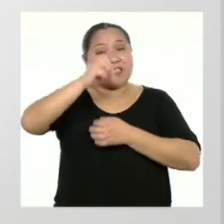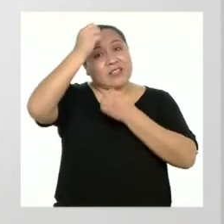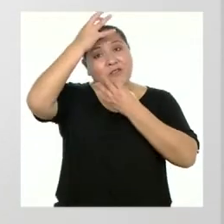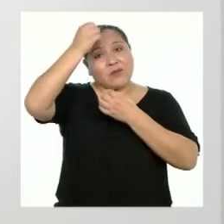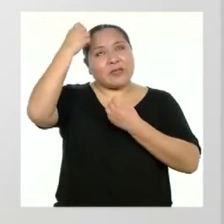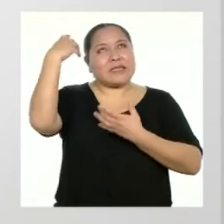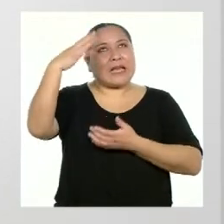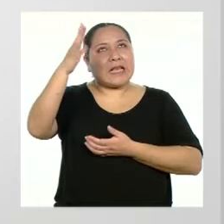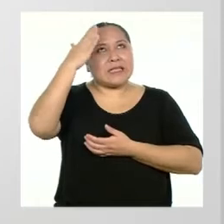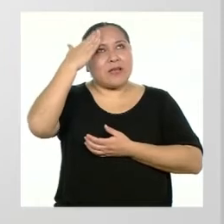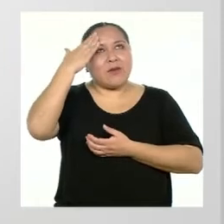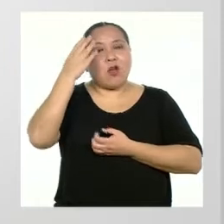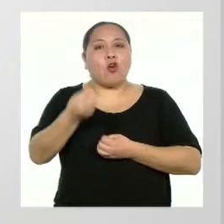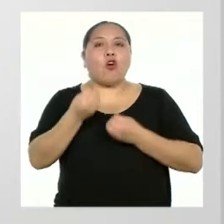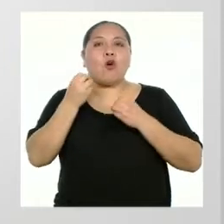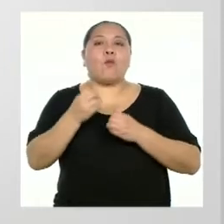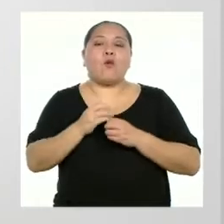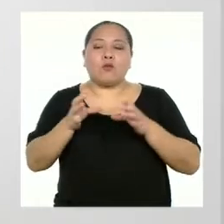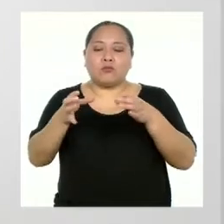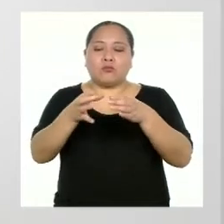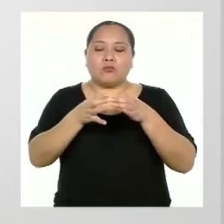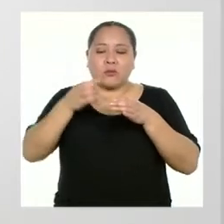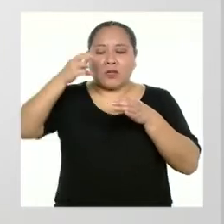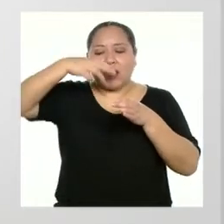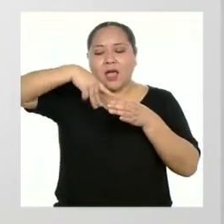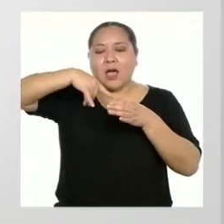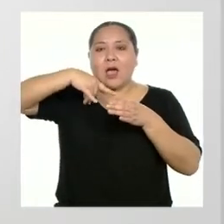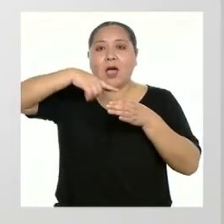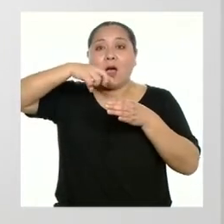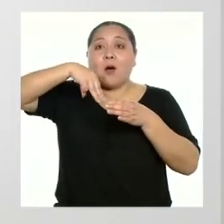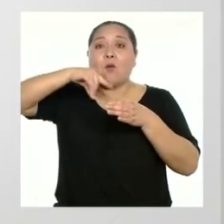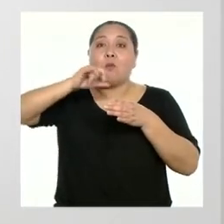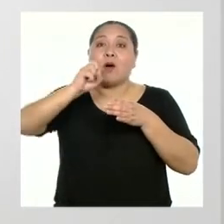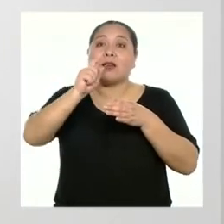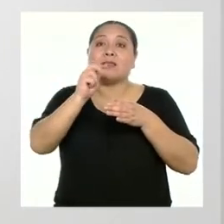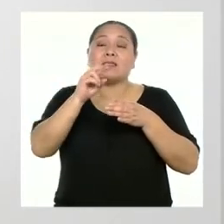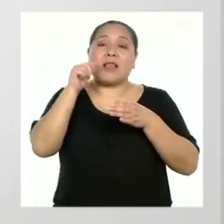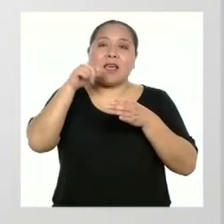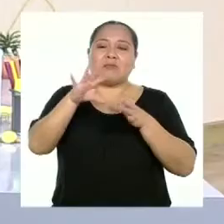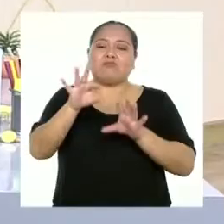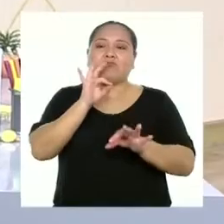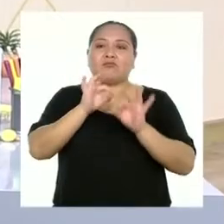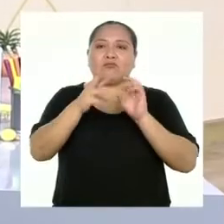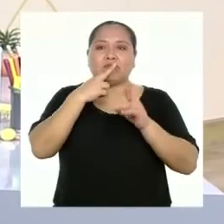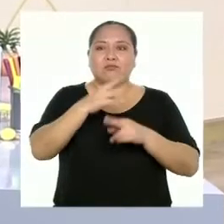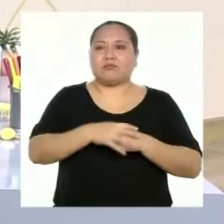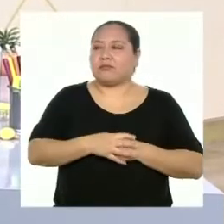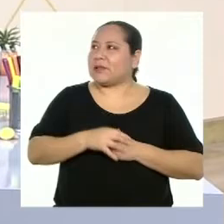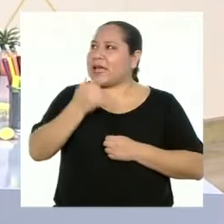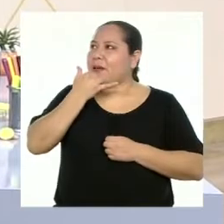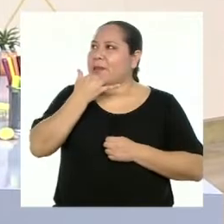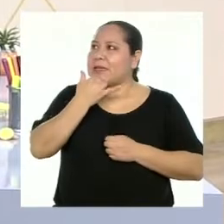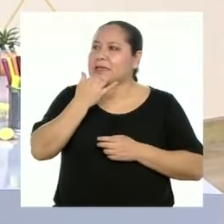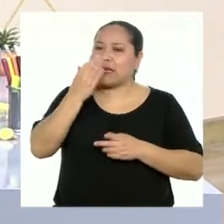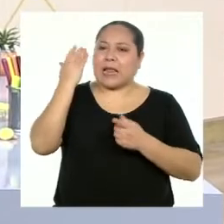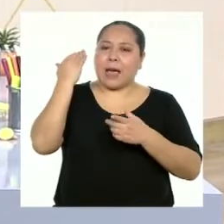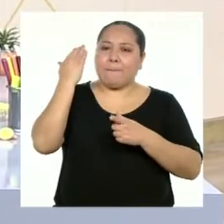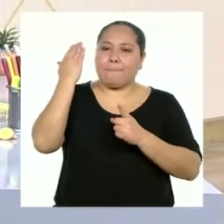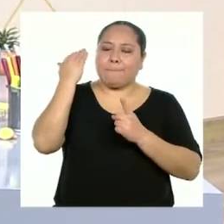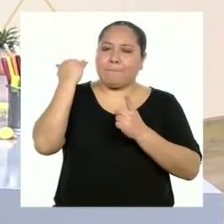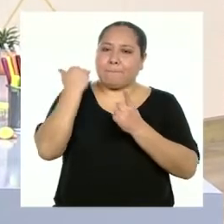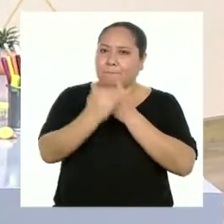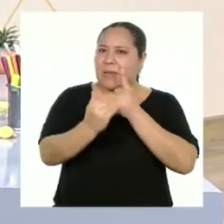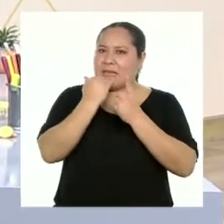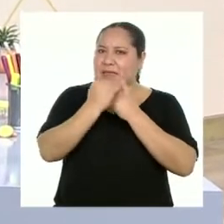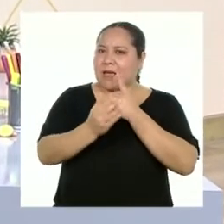ya tengan una idea de cómo fue nuestra muestra y de las conclusiones que se podrían extraer de ella. ¿Qué sucede si la mitad de mi muestra es